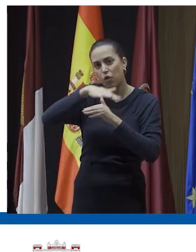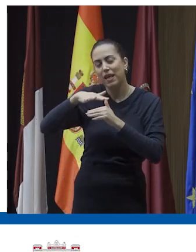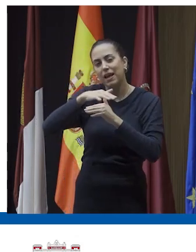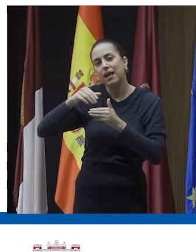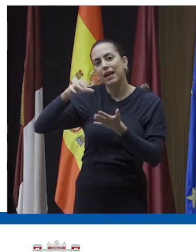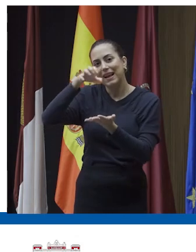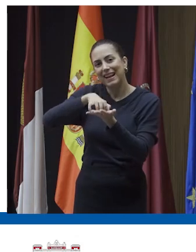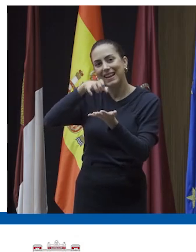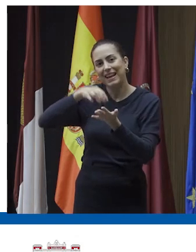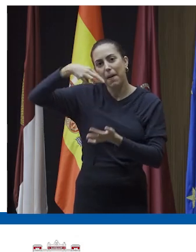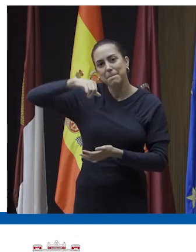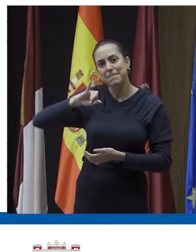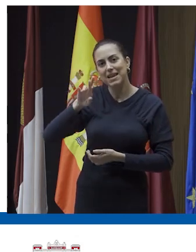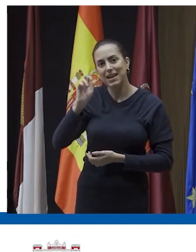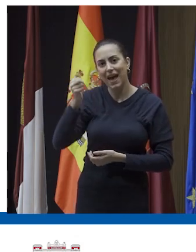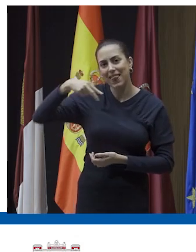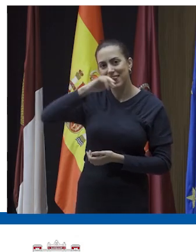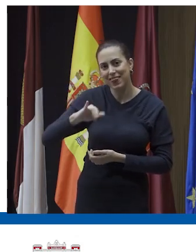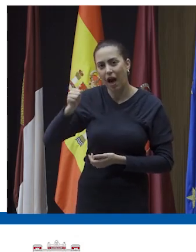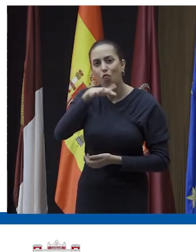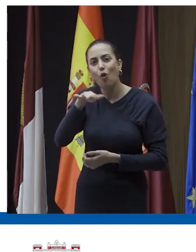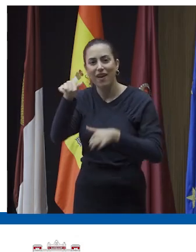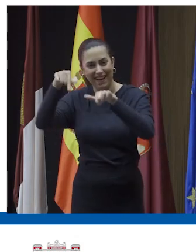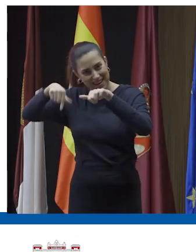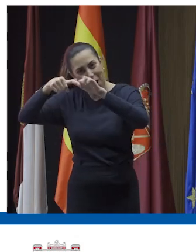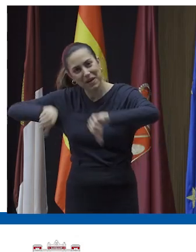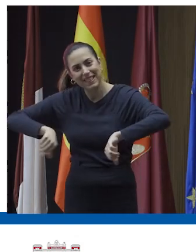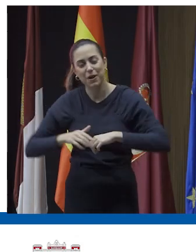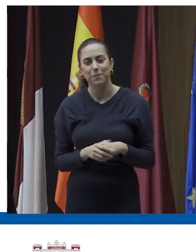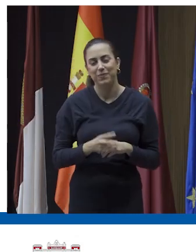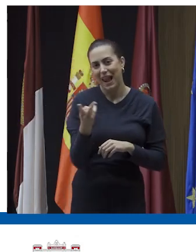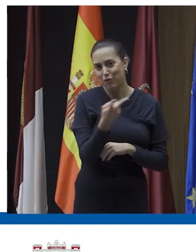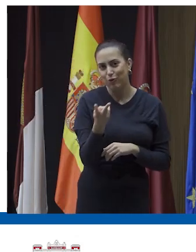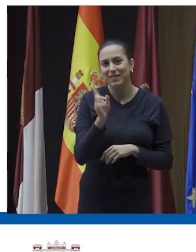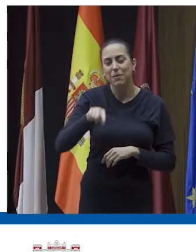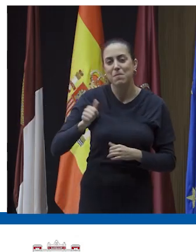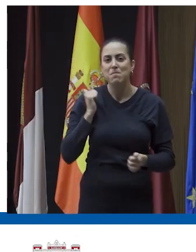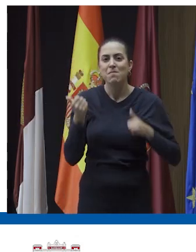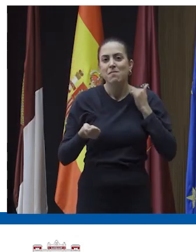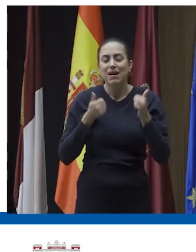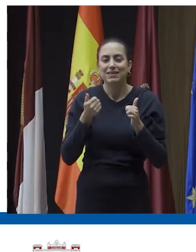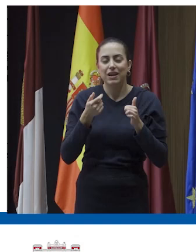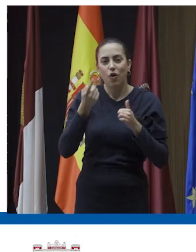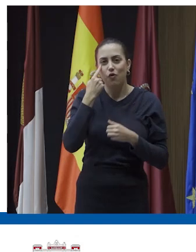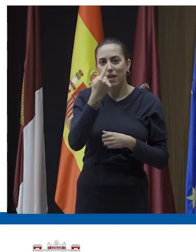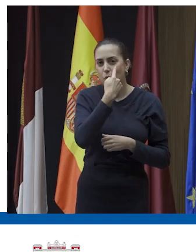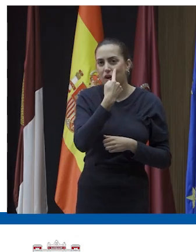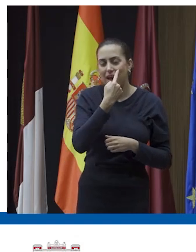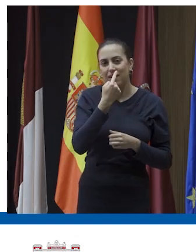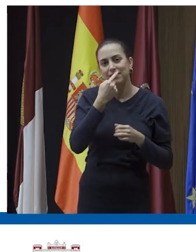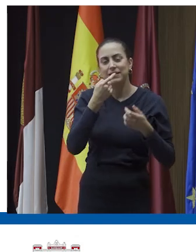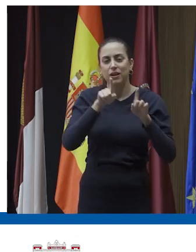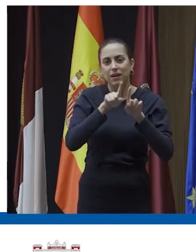Miranza. Ahora sí, en Albacete, ahora sí. Bueno, cuenta también con un máster en oftalmología clínica y